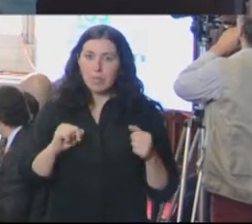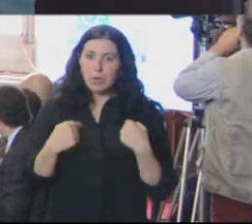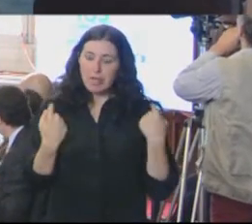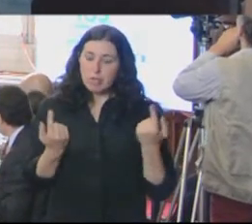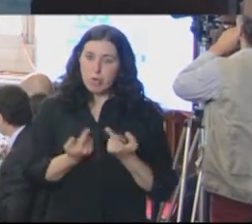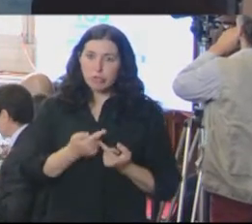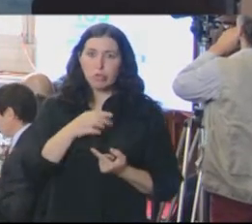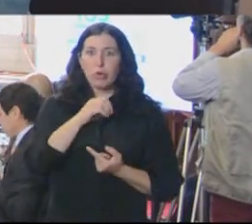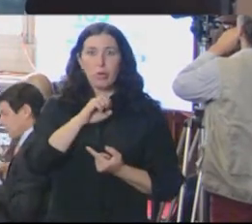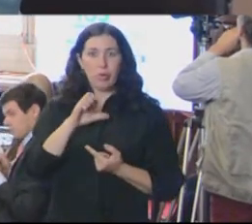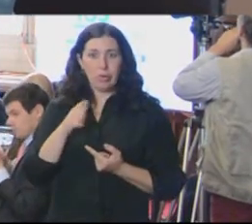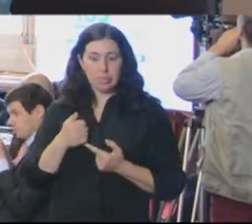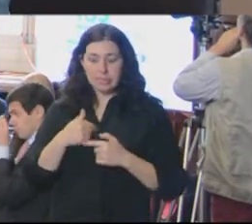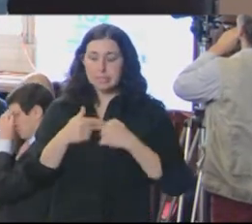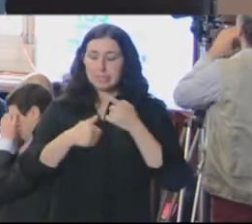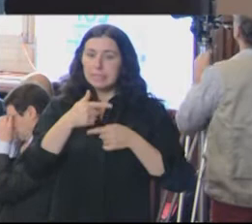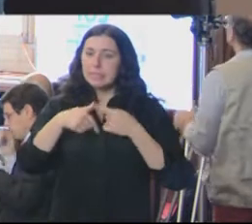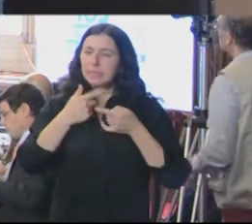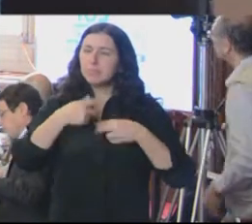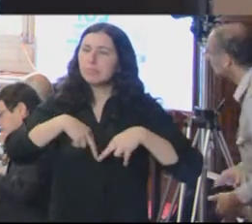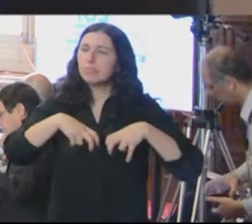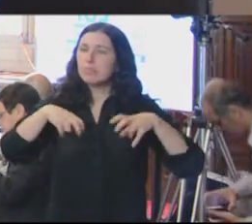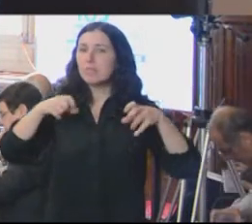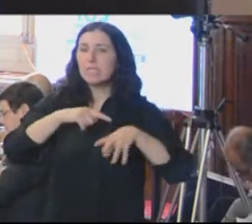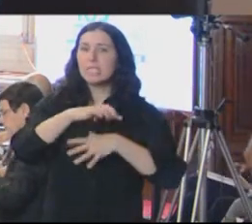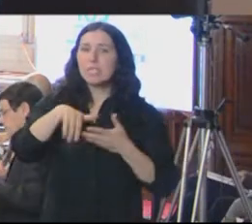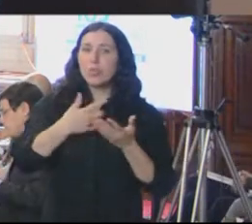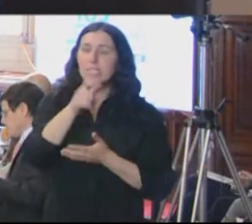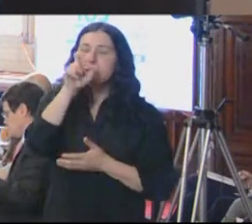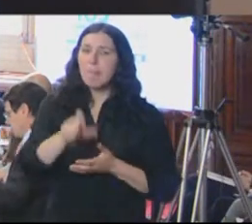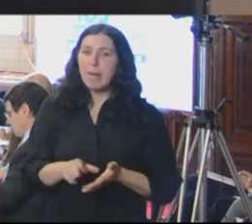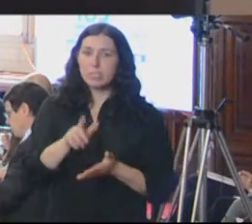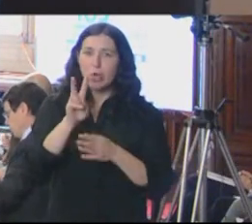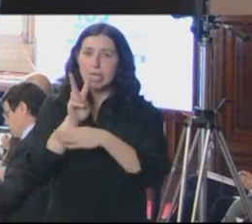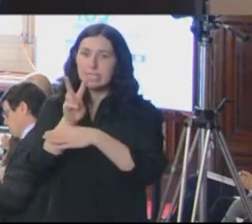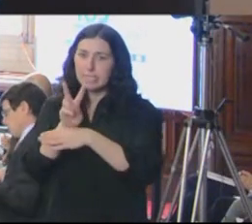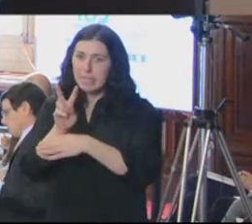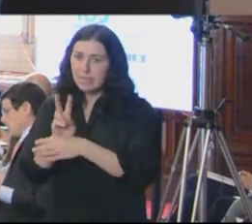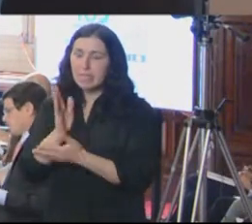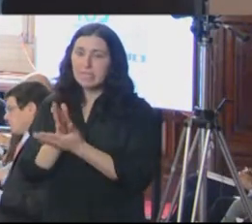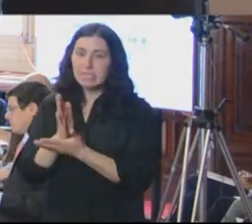la situación de personas defensoras, líderes y lideresas sociales en Colombia y